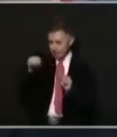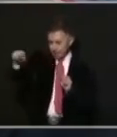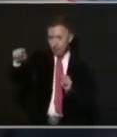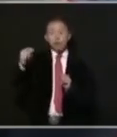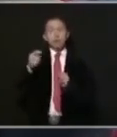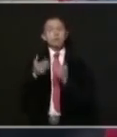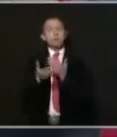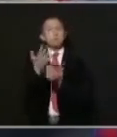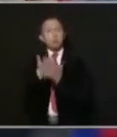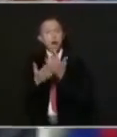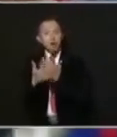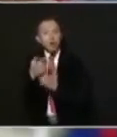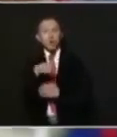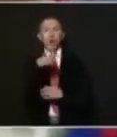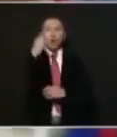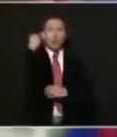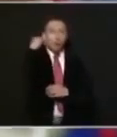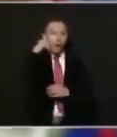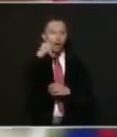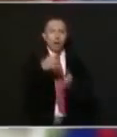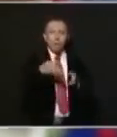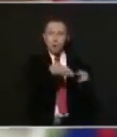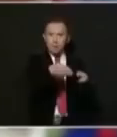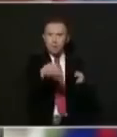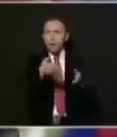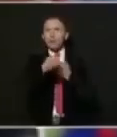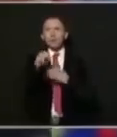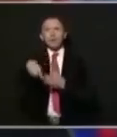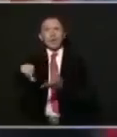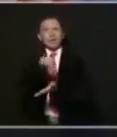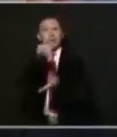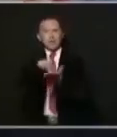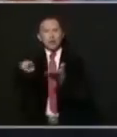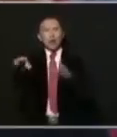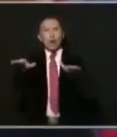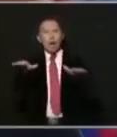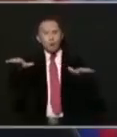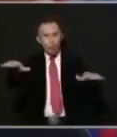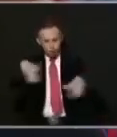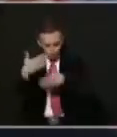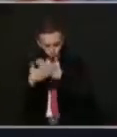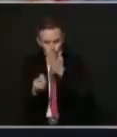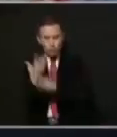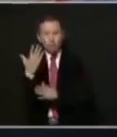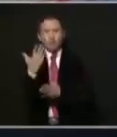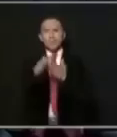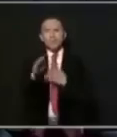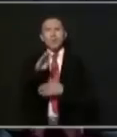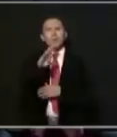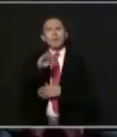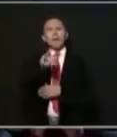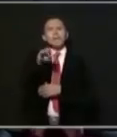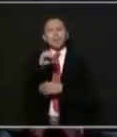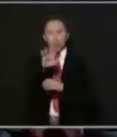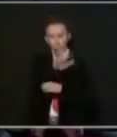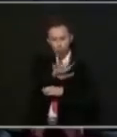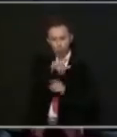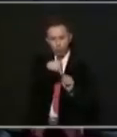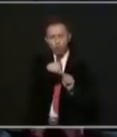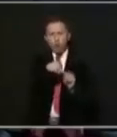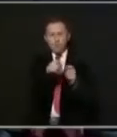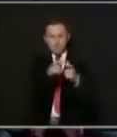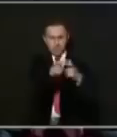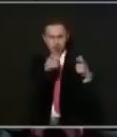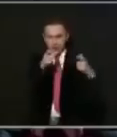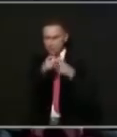Oaxaca, es el aeropuerto acá en el centro, es el desarrollo del Bajío, es el desarrollo del